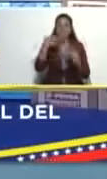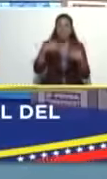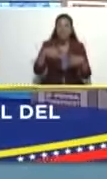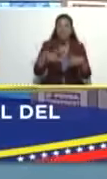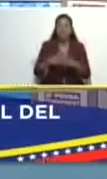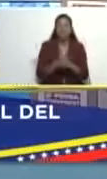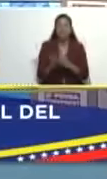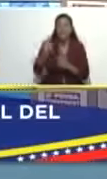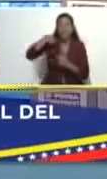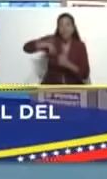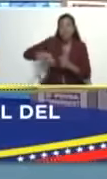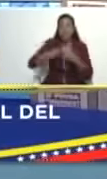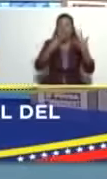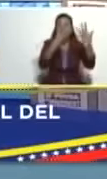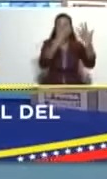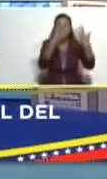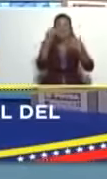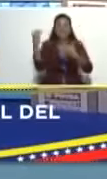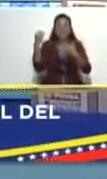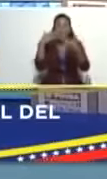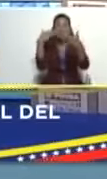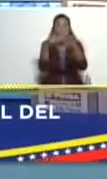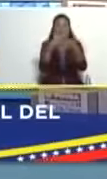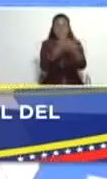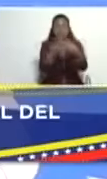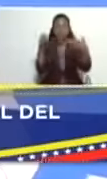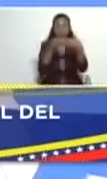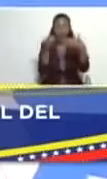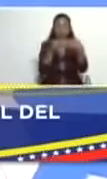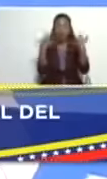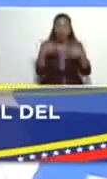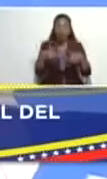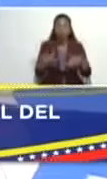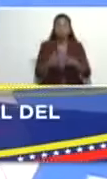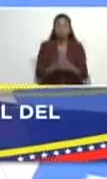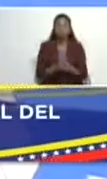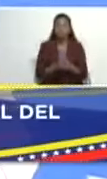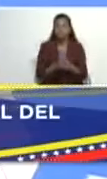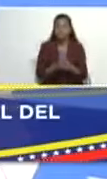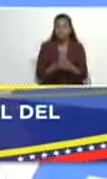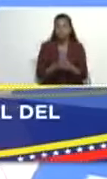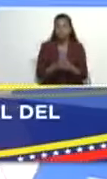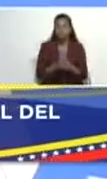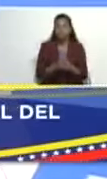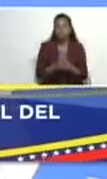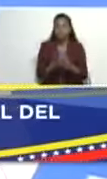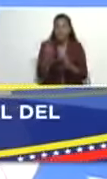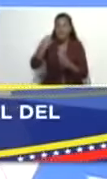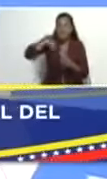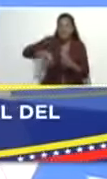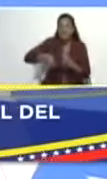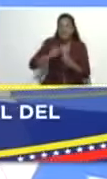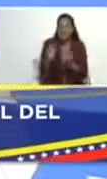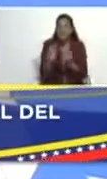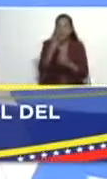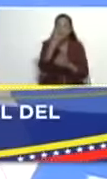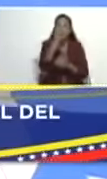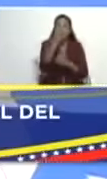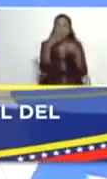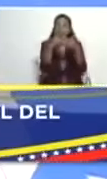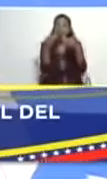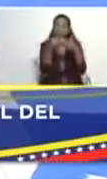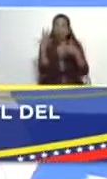Los ingresos llegaron a 700 millones de dólares, compañeros, compañeras. Y el ingreso mínimo llegó a 4